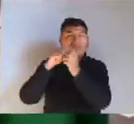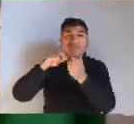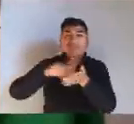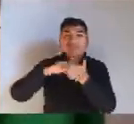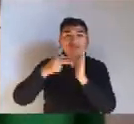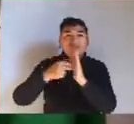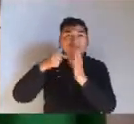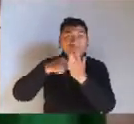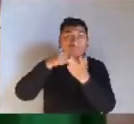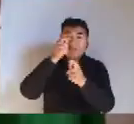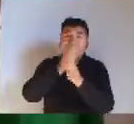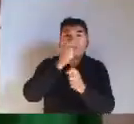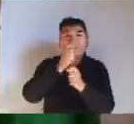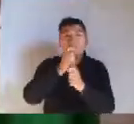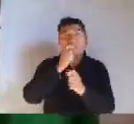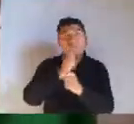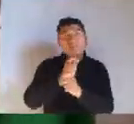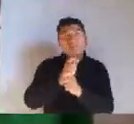esa tarea